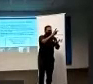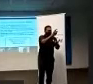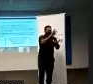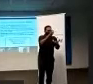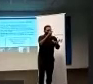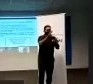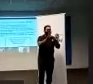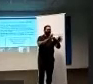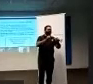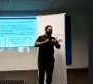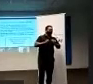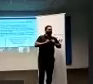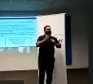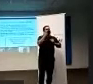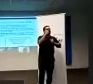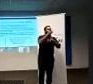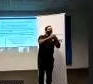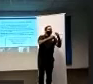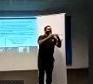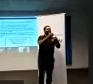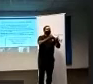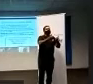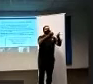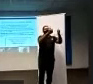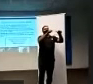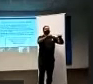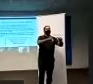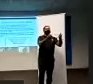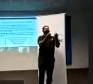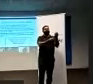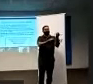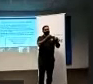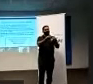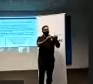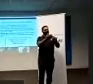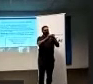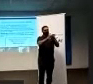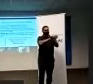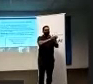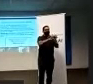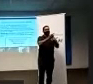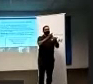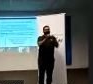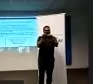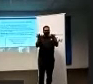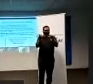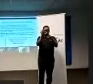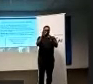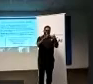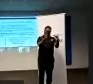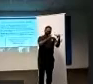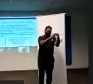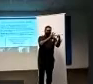21.720 recibieron la vacuna Pfizer en un grupo y otro grupo que constituyó 21.700 fue un grupo